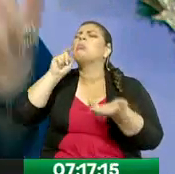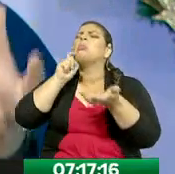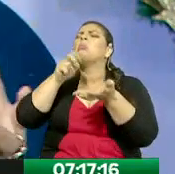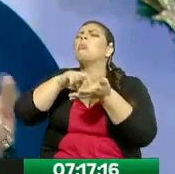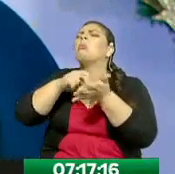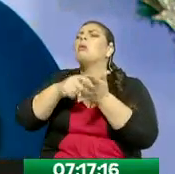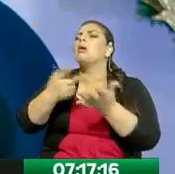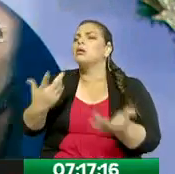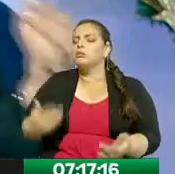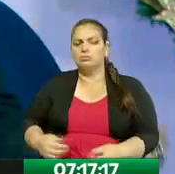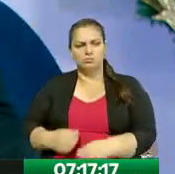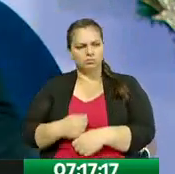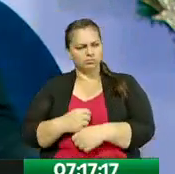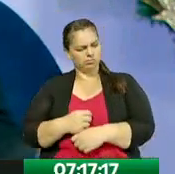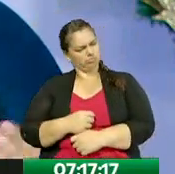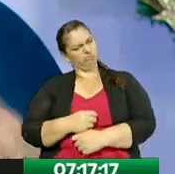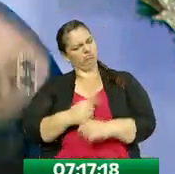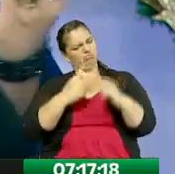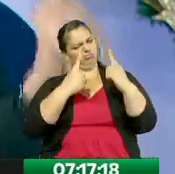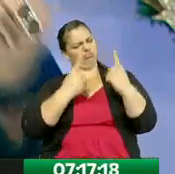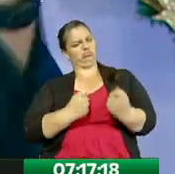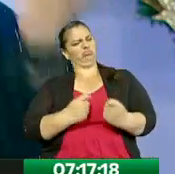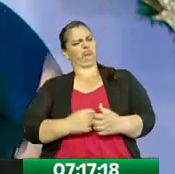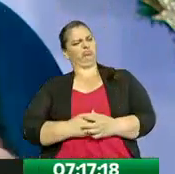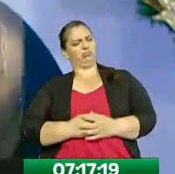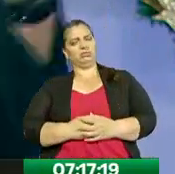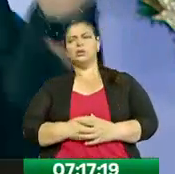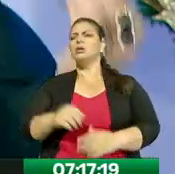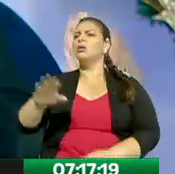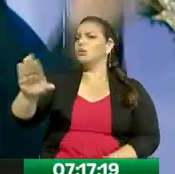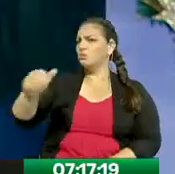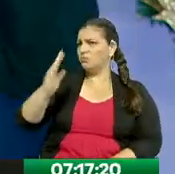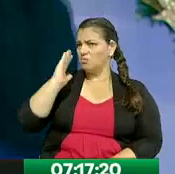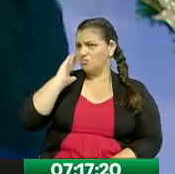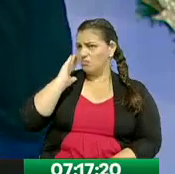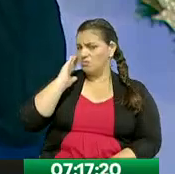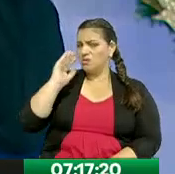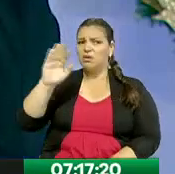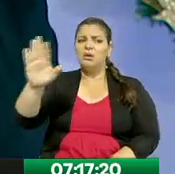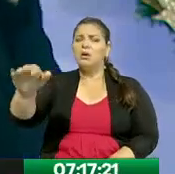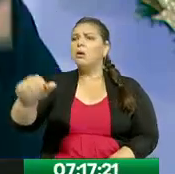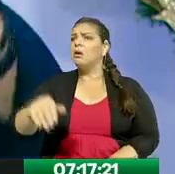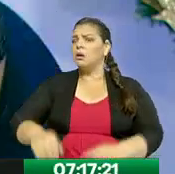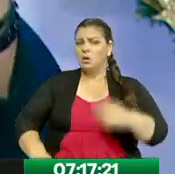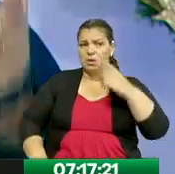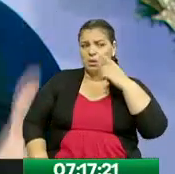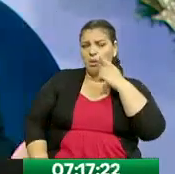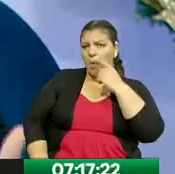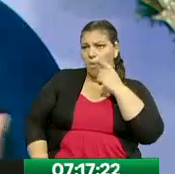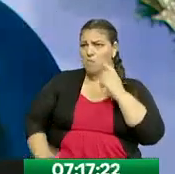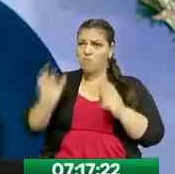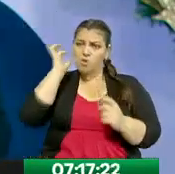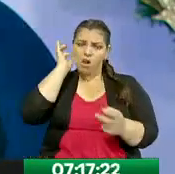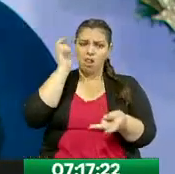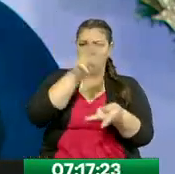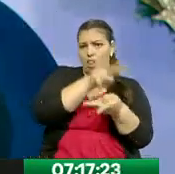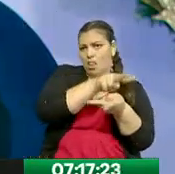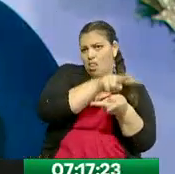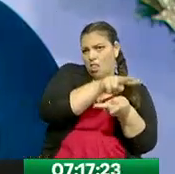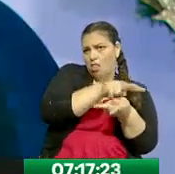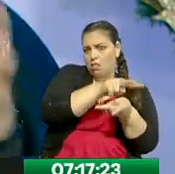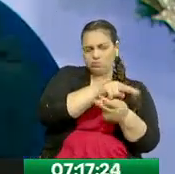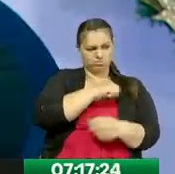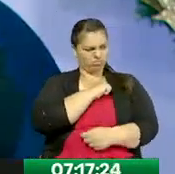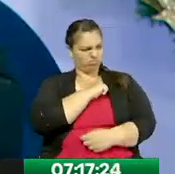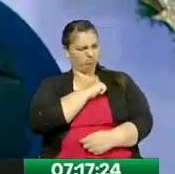acto sexual o un acercamiento sexual si no tiene edad ni la madurez para que su cerebro pueda elaborar eso? Entonces, cuando el niño